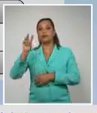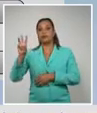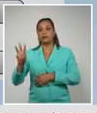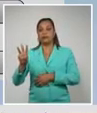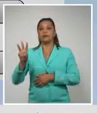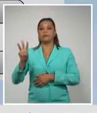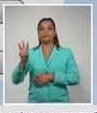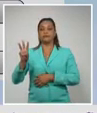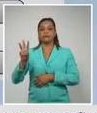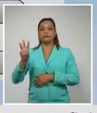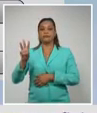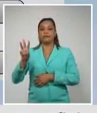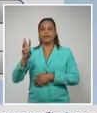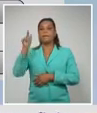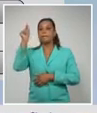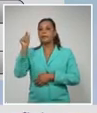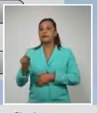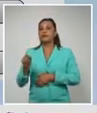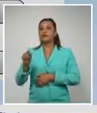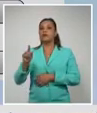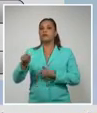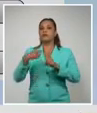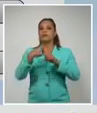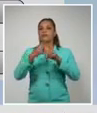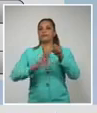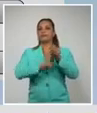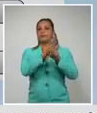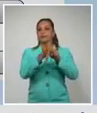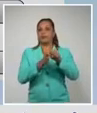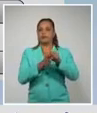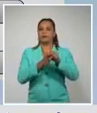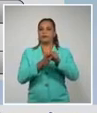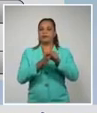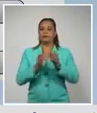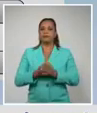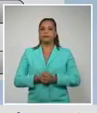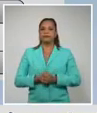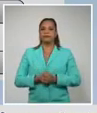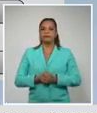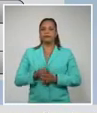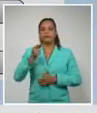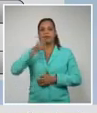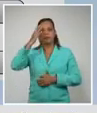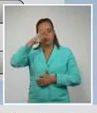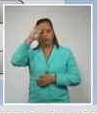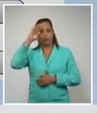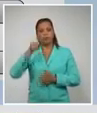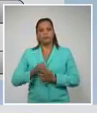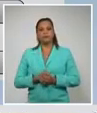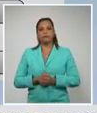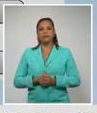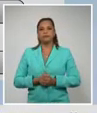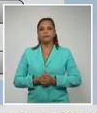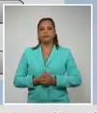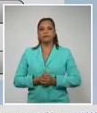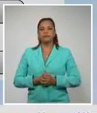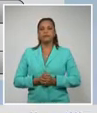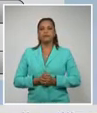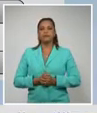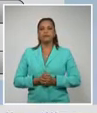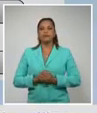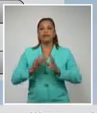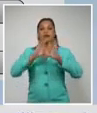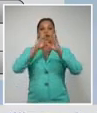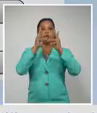77.353 personas con COVID-19 en nuestro país. Este acumulado da